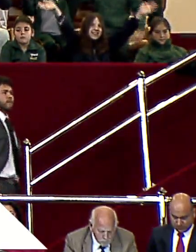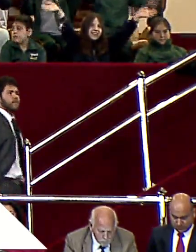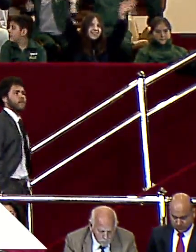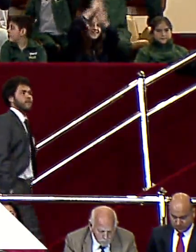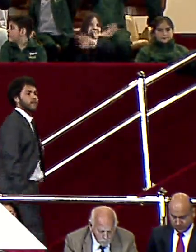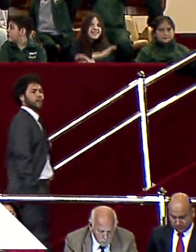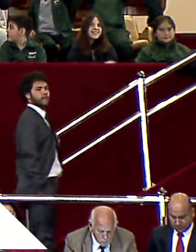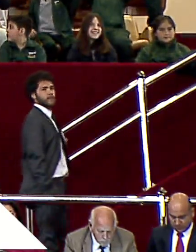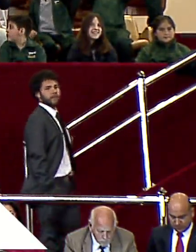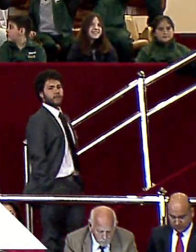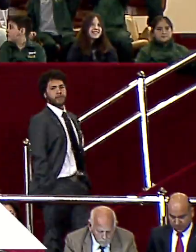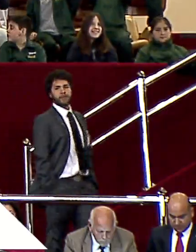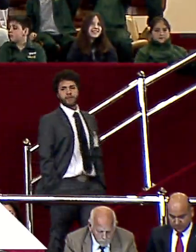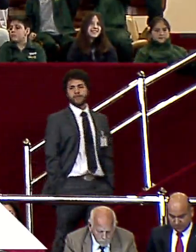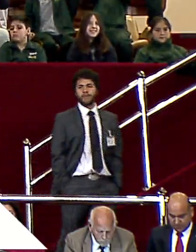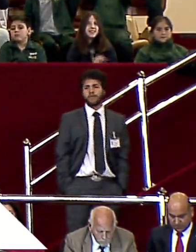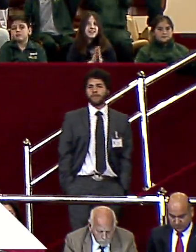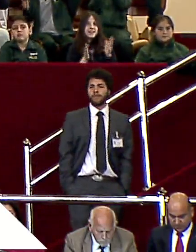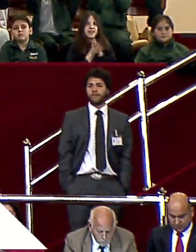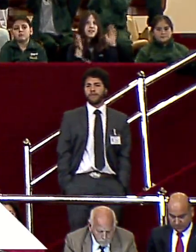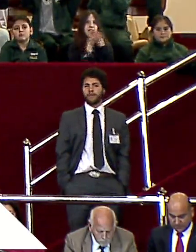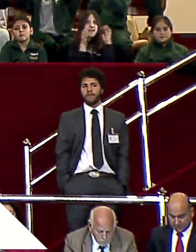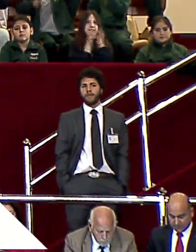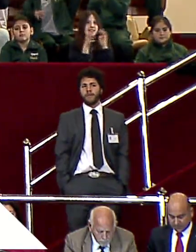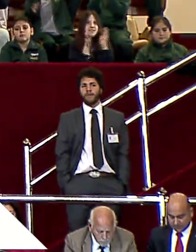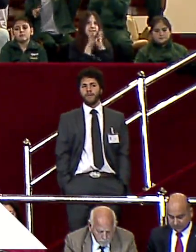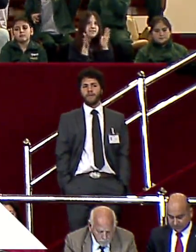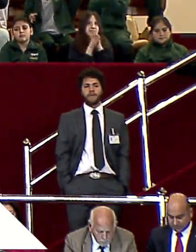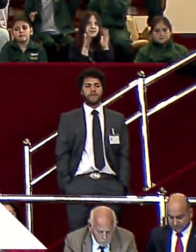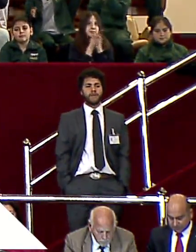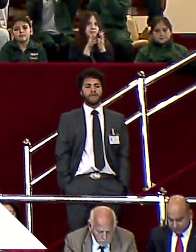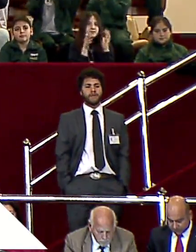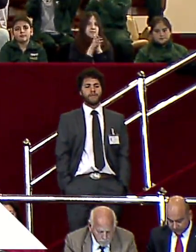diputado don Claudio Arregada Macay bienvenido